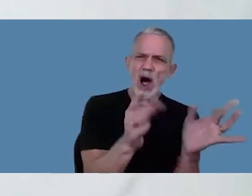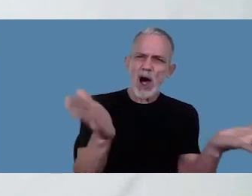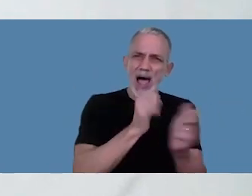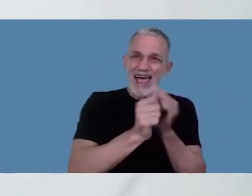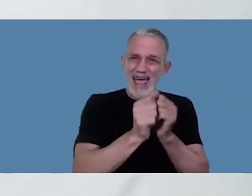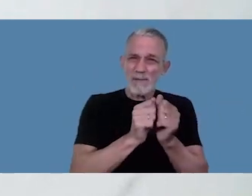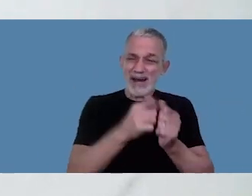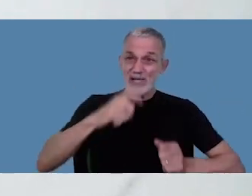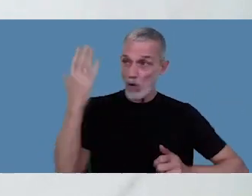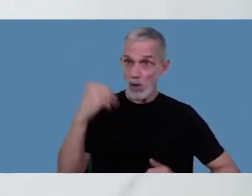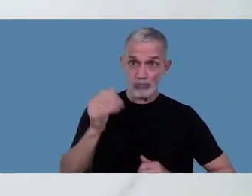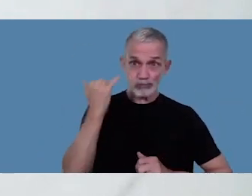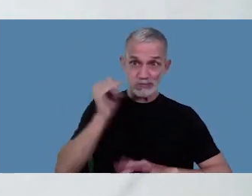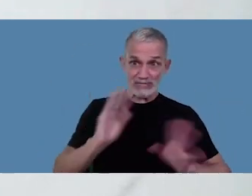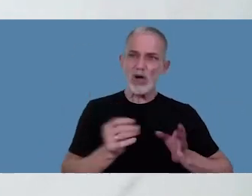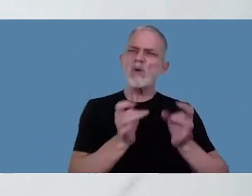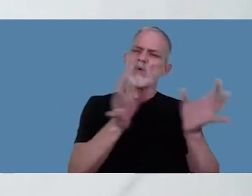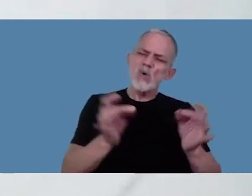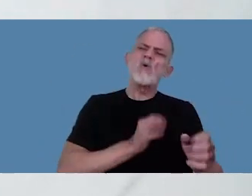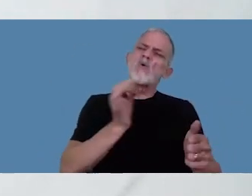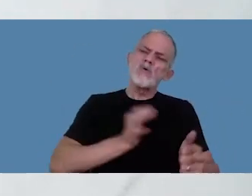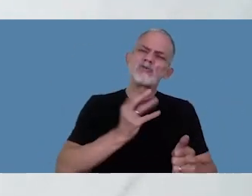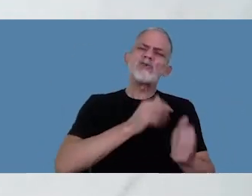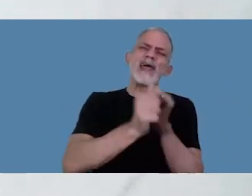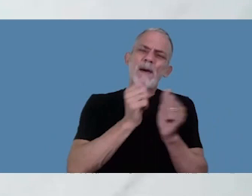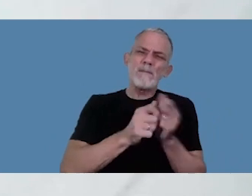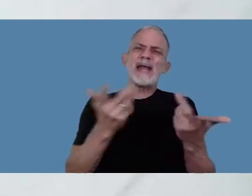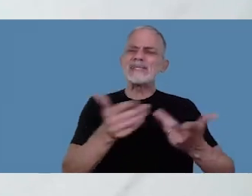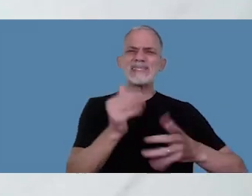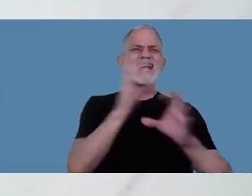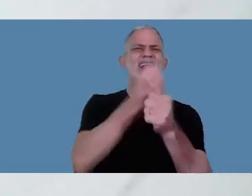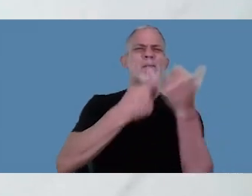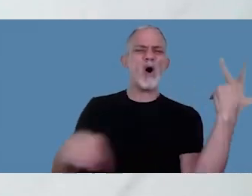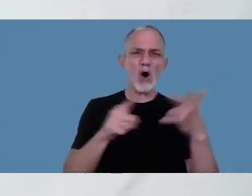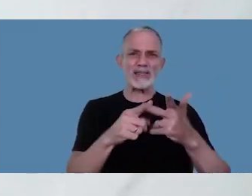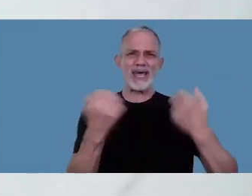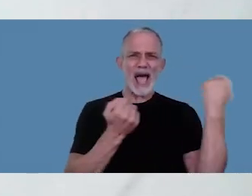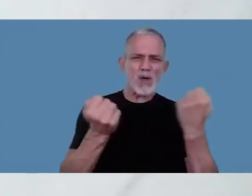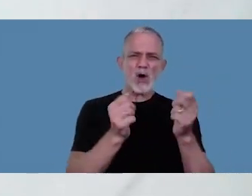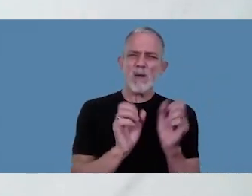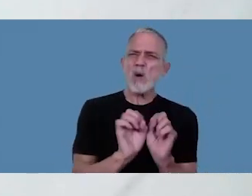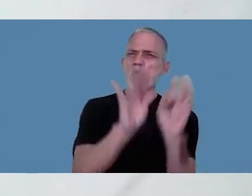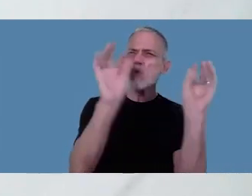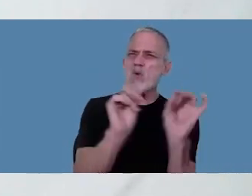Empresarios que trabajaron muchísimos años en empresas de transporte que contaminaron. Esto que decía